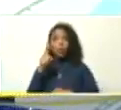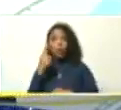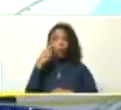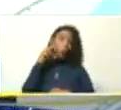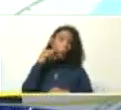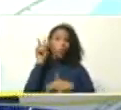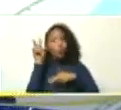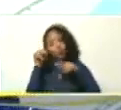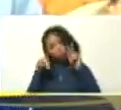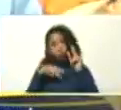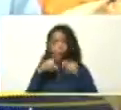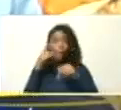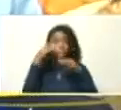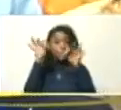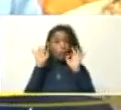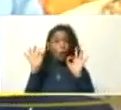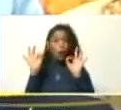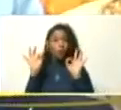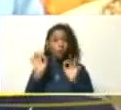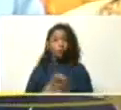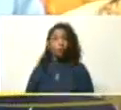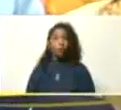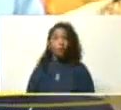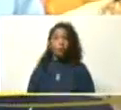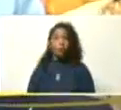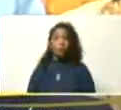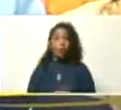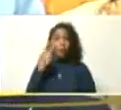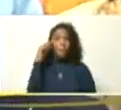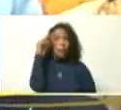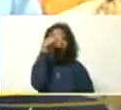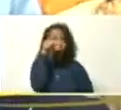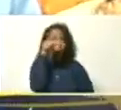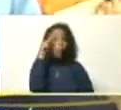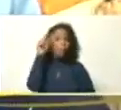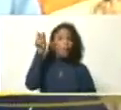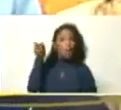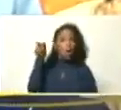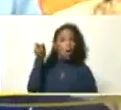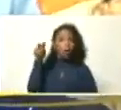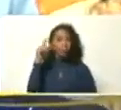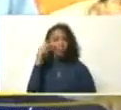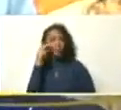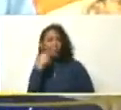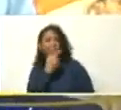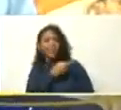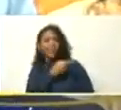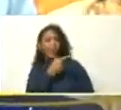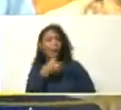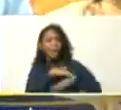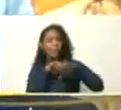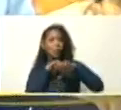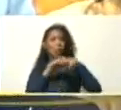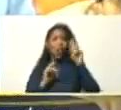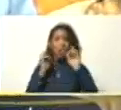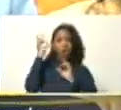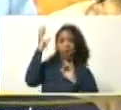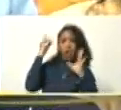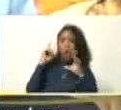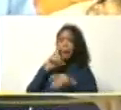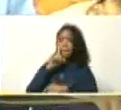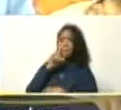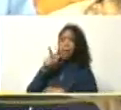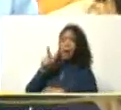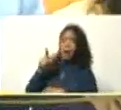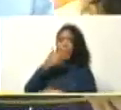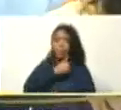así. Mosca, que miró así al ministro. Está el ministro en las malas con el